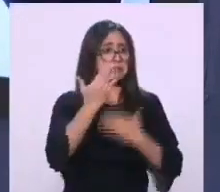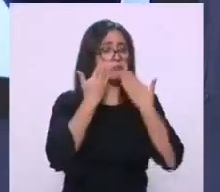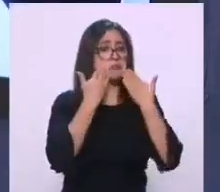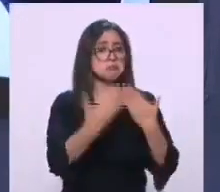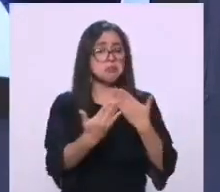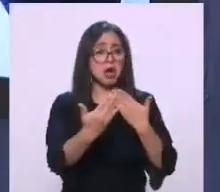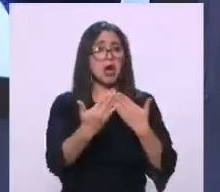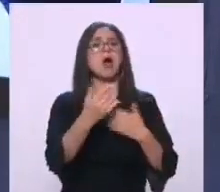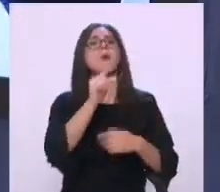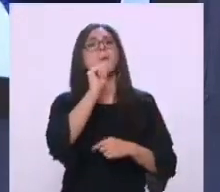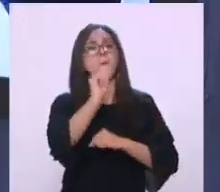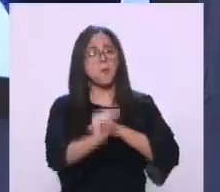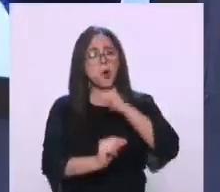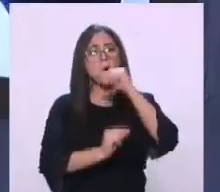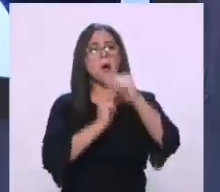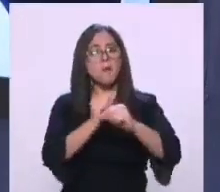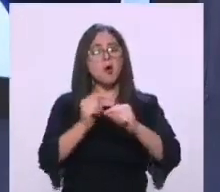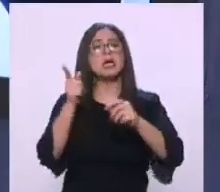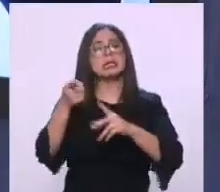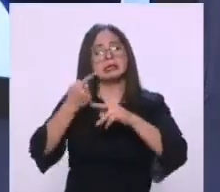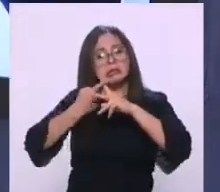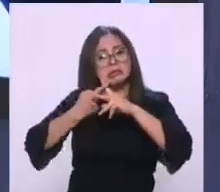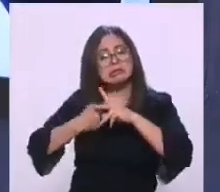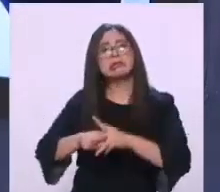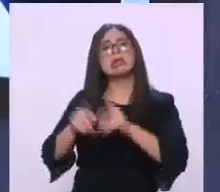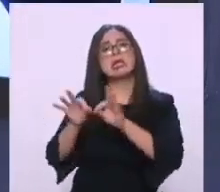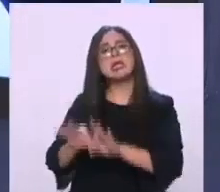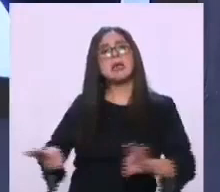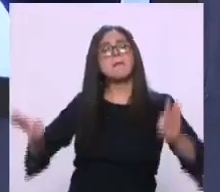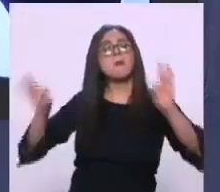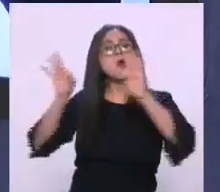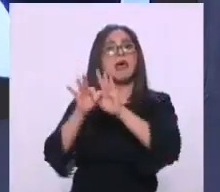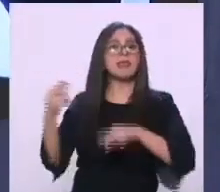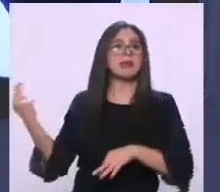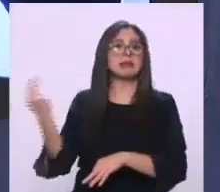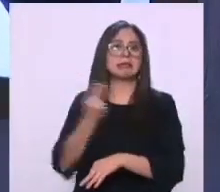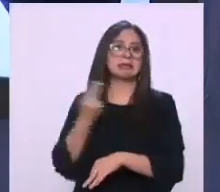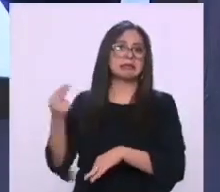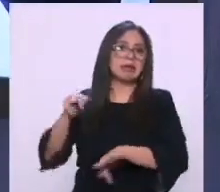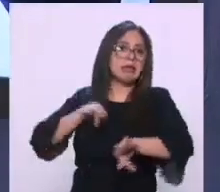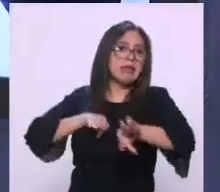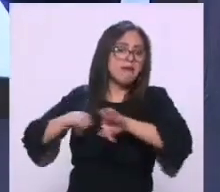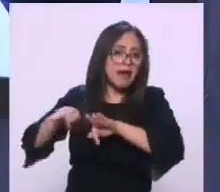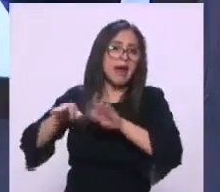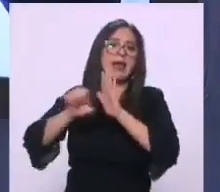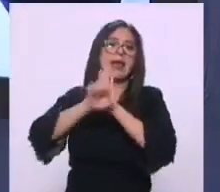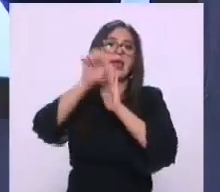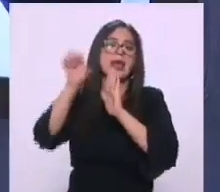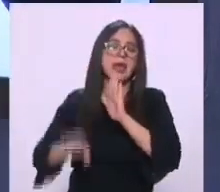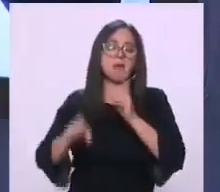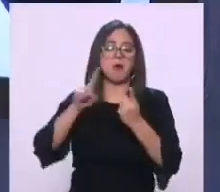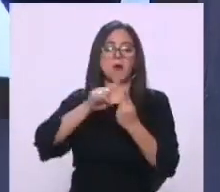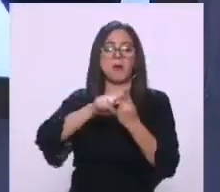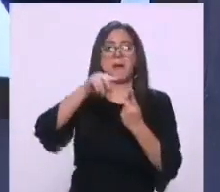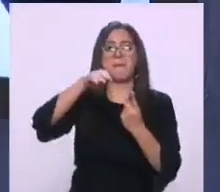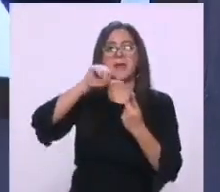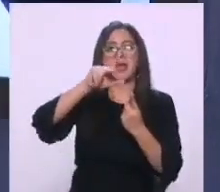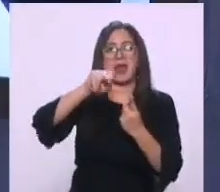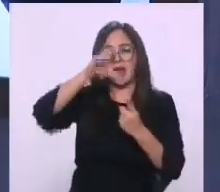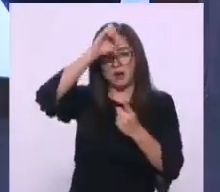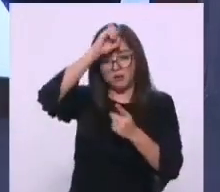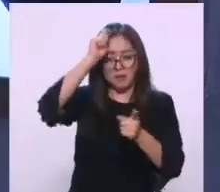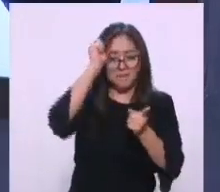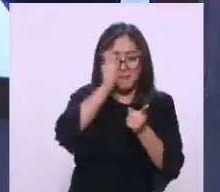requerimientos, pues se vuelven esenciales. Estamos hablando en específico de la minera, de la industria de la